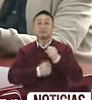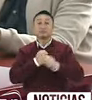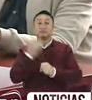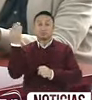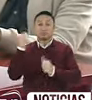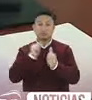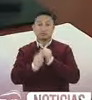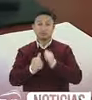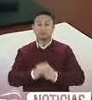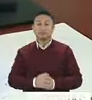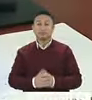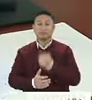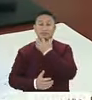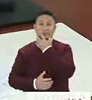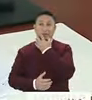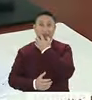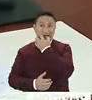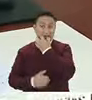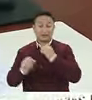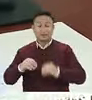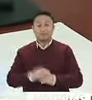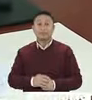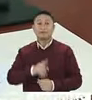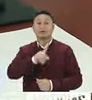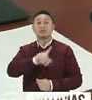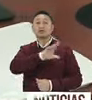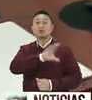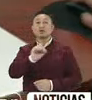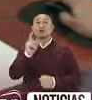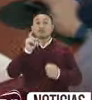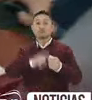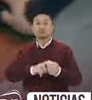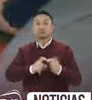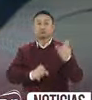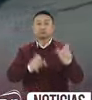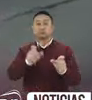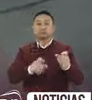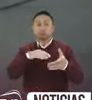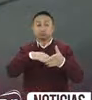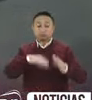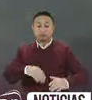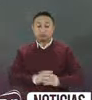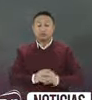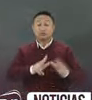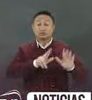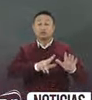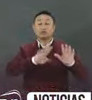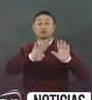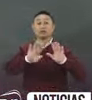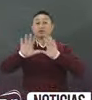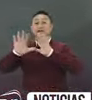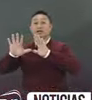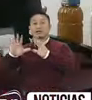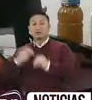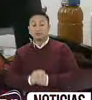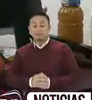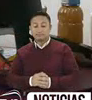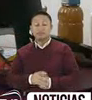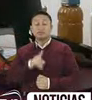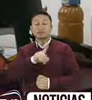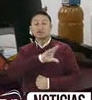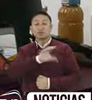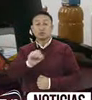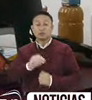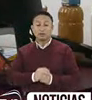bachillerato que hayan cursado. Para este año están habilitados 150 cupos para los estudiantes de los niveles octavo, noveno y décimo de básica, y